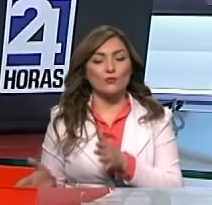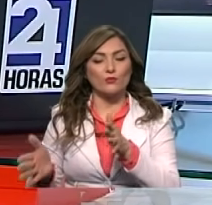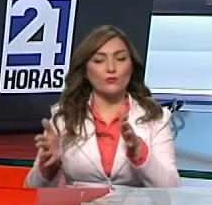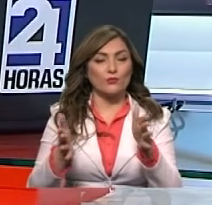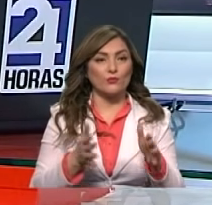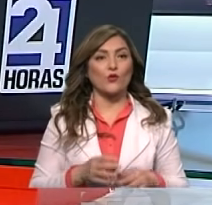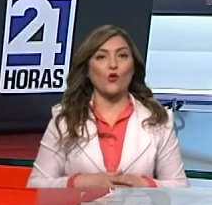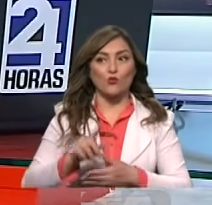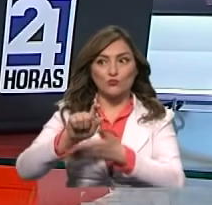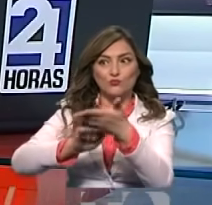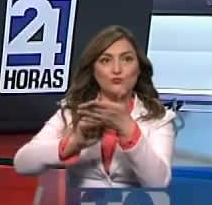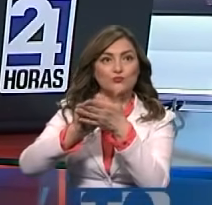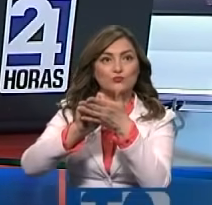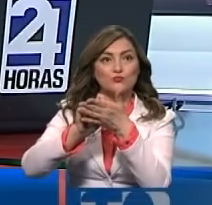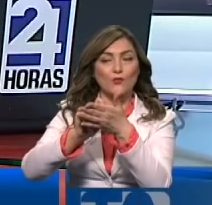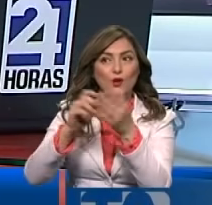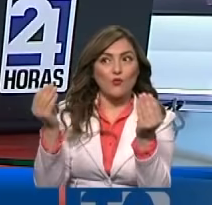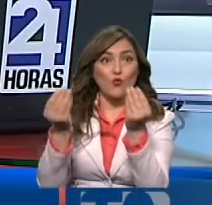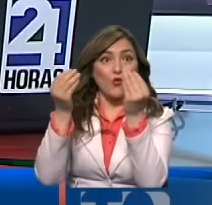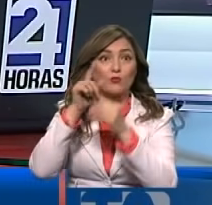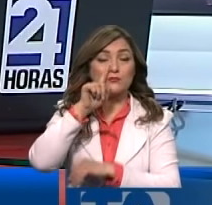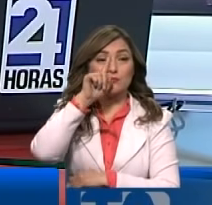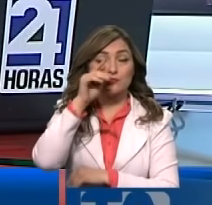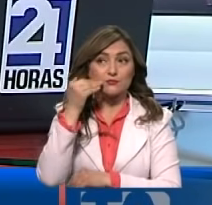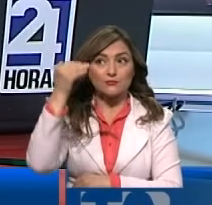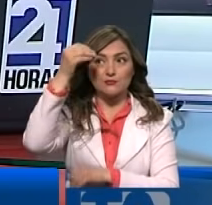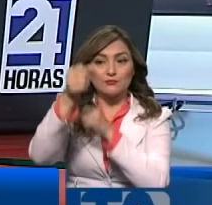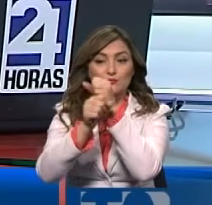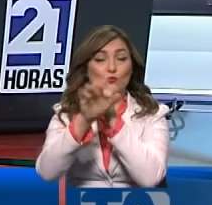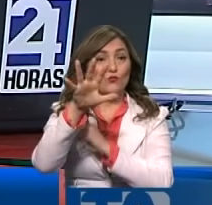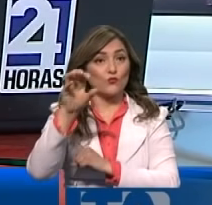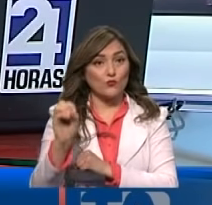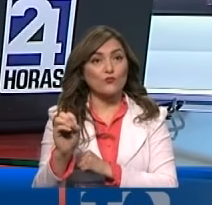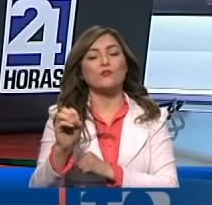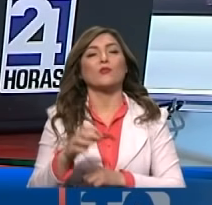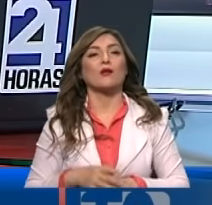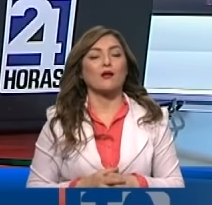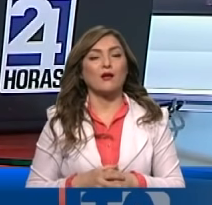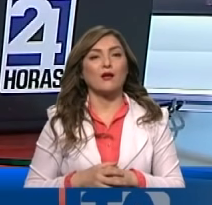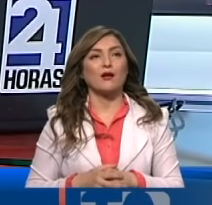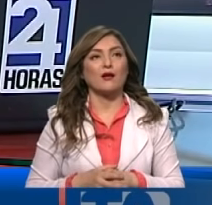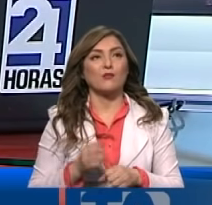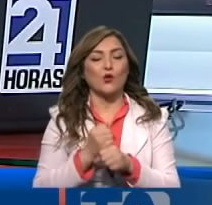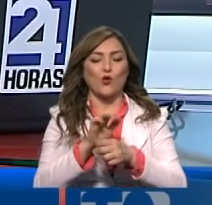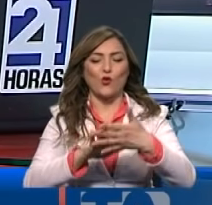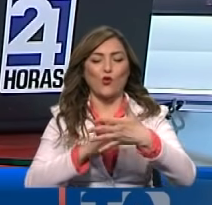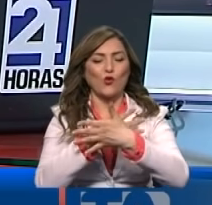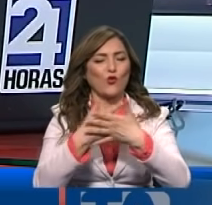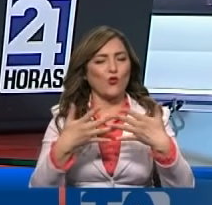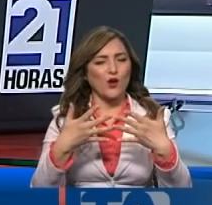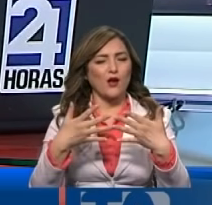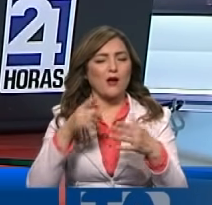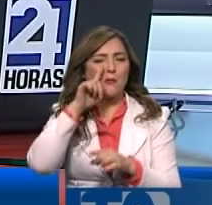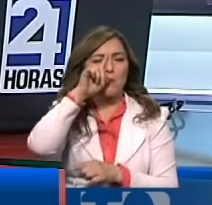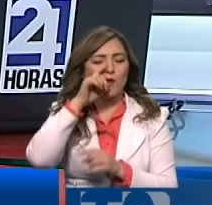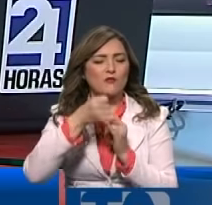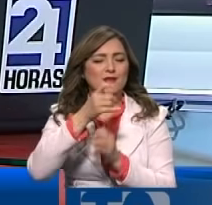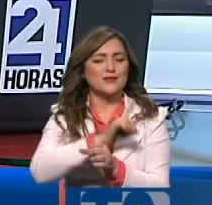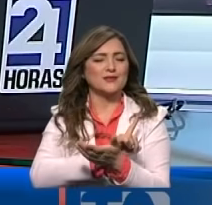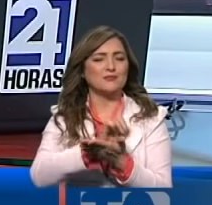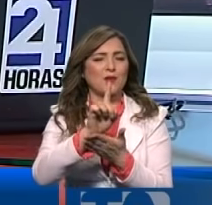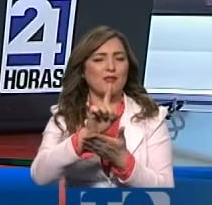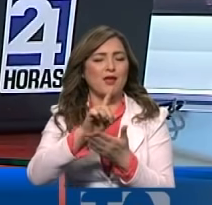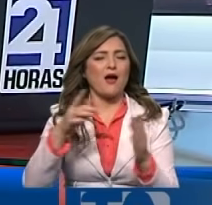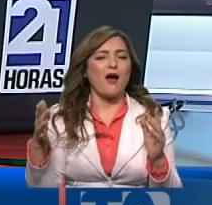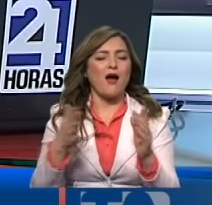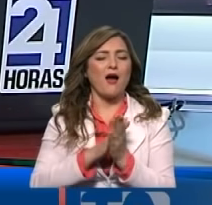Incentivos a la contratación de empleo joven y para mayores de 50 años, jornadas y horarios adaptables y empleos de fin de semana y feriados son algunas